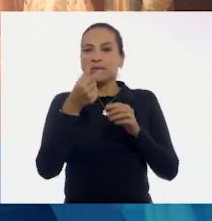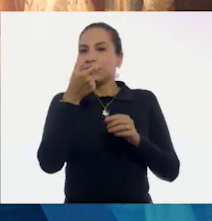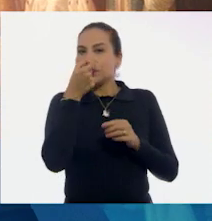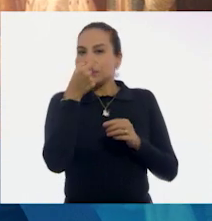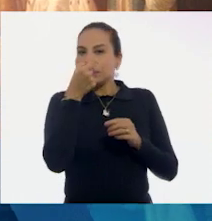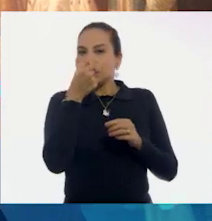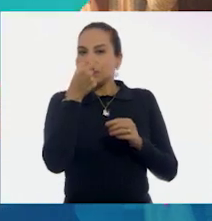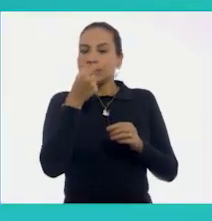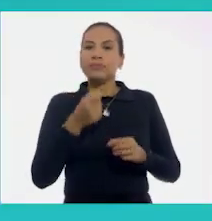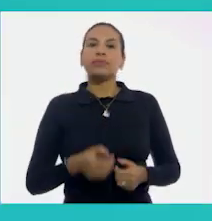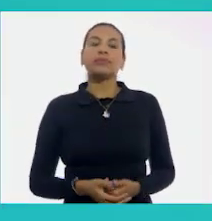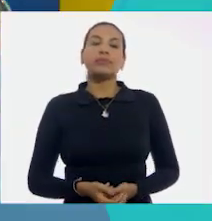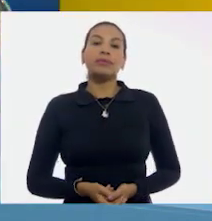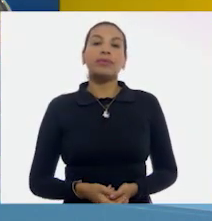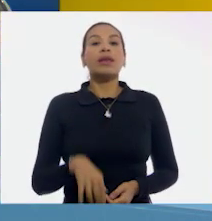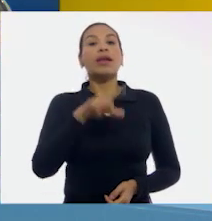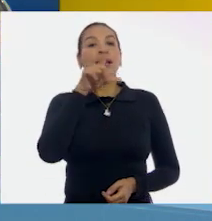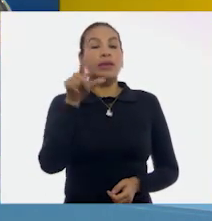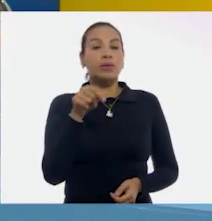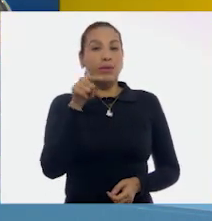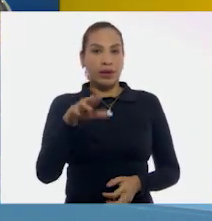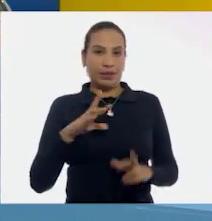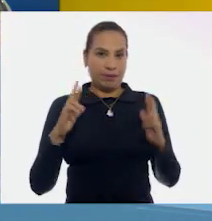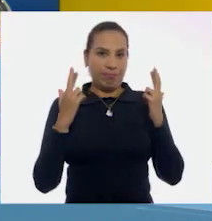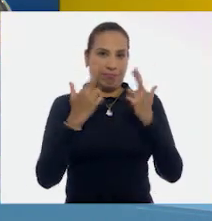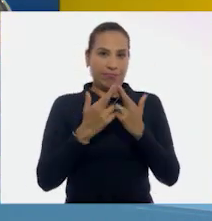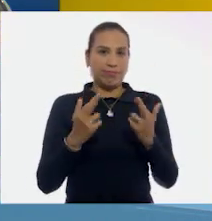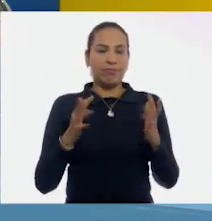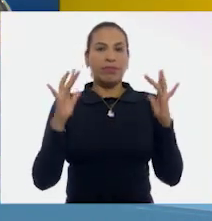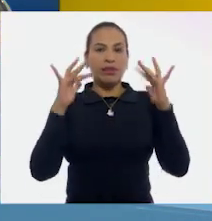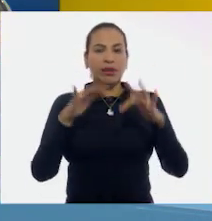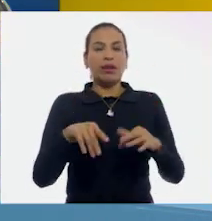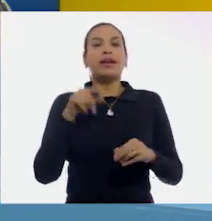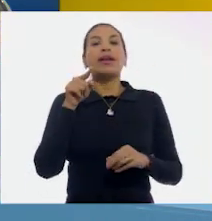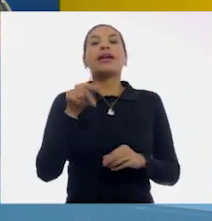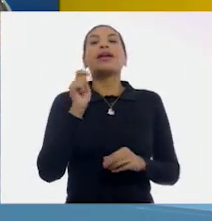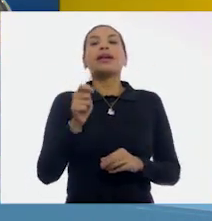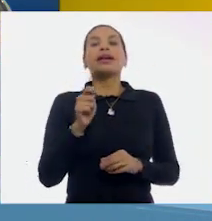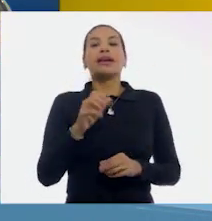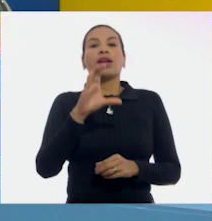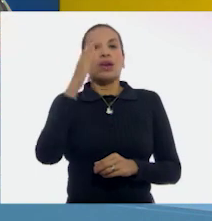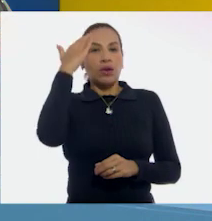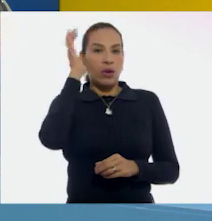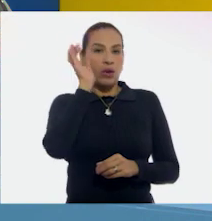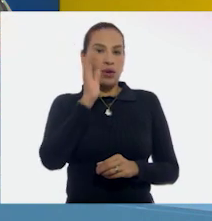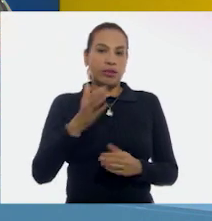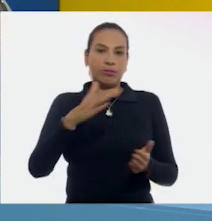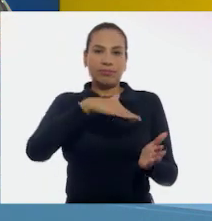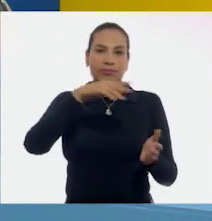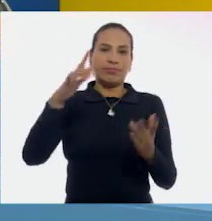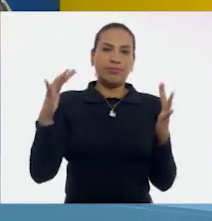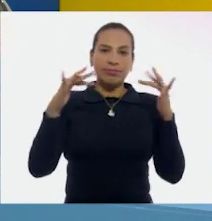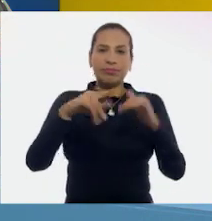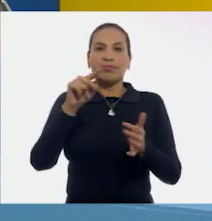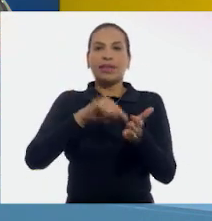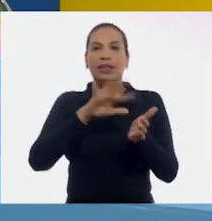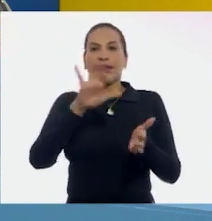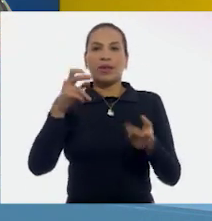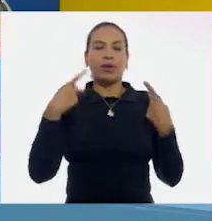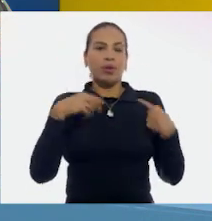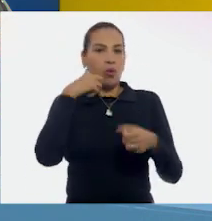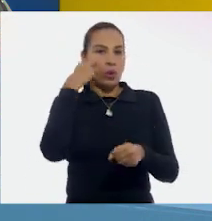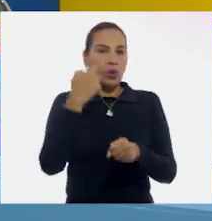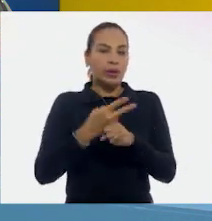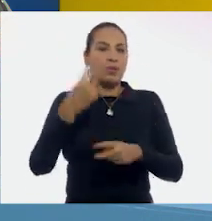narices. Después de ese encuentro, Colón reunió 1.500 voluntarios y emprendieron su segundo viaje,